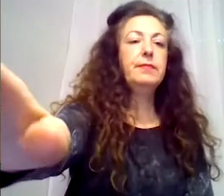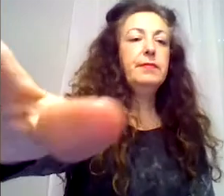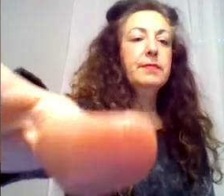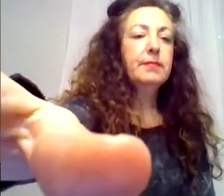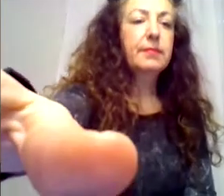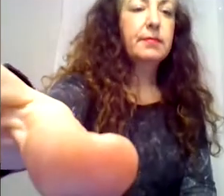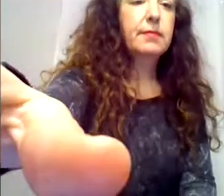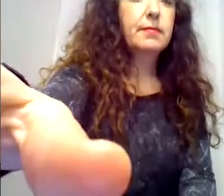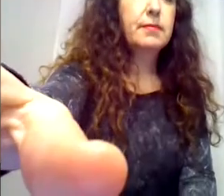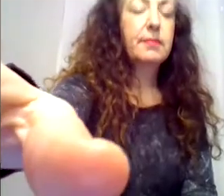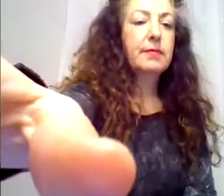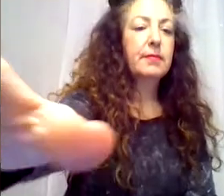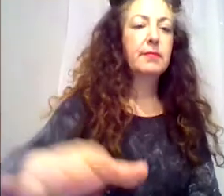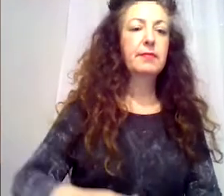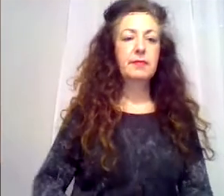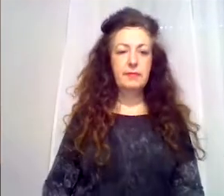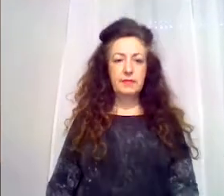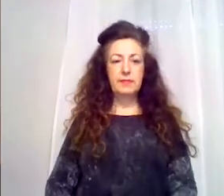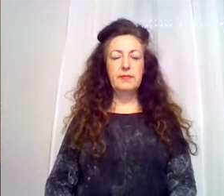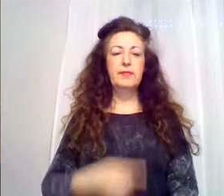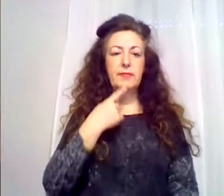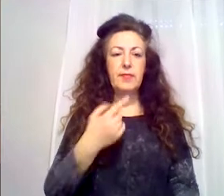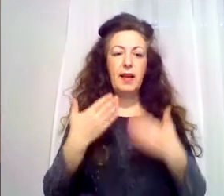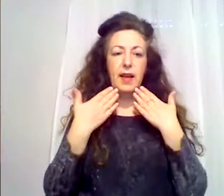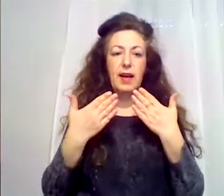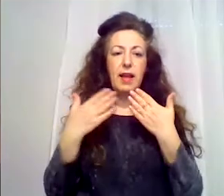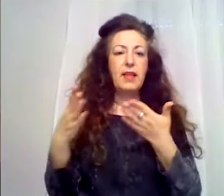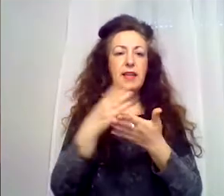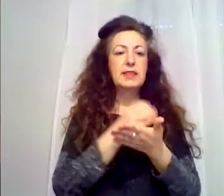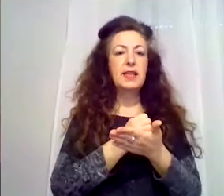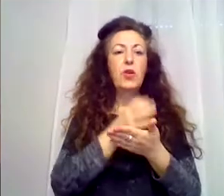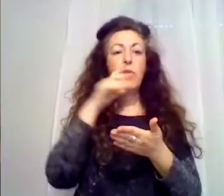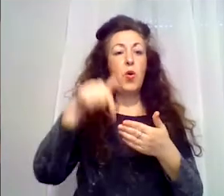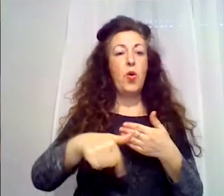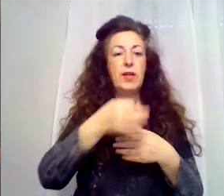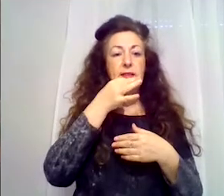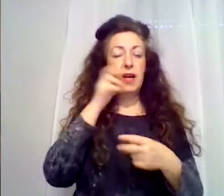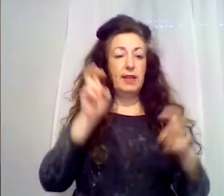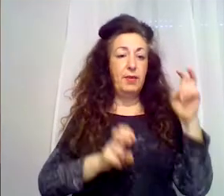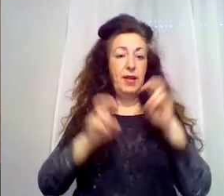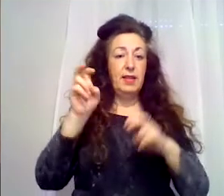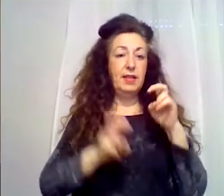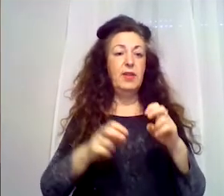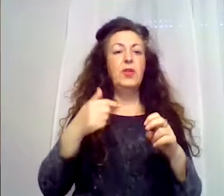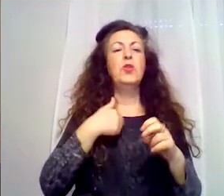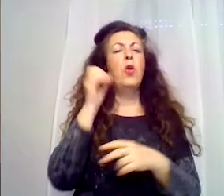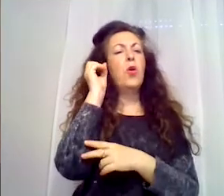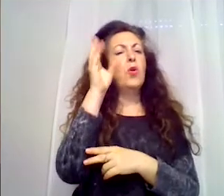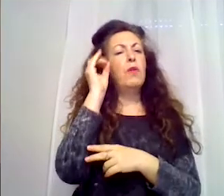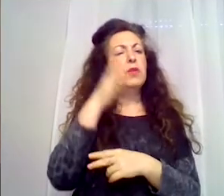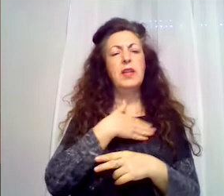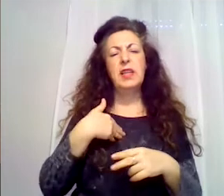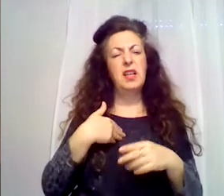seguimos. Nacho, cuando quiera. Muchas gracias. Bueno, pues muchísimas gracias a todos por estar